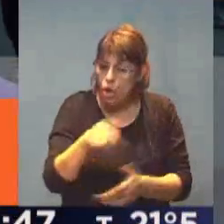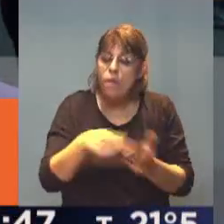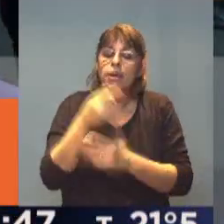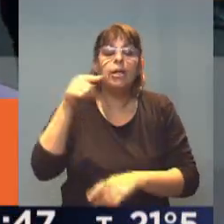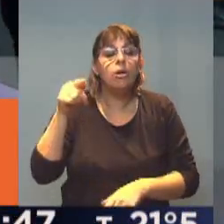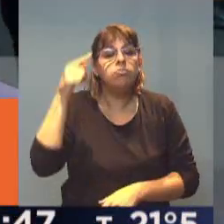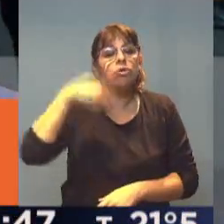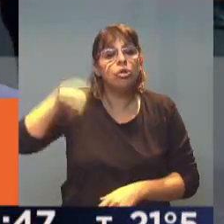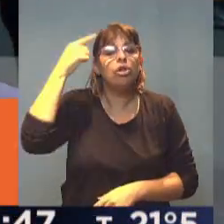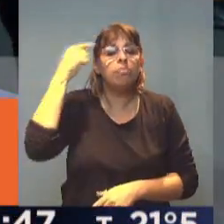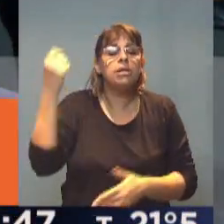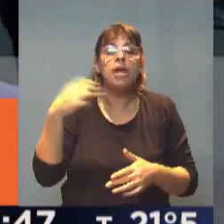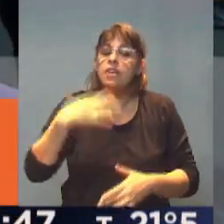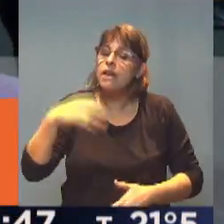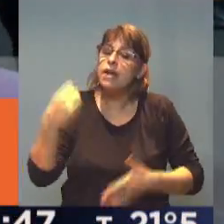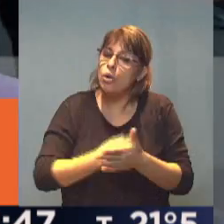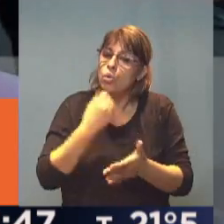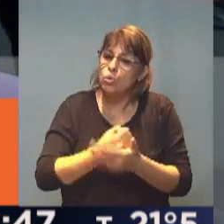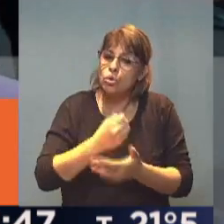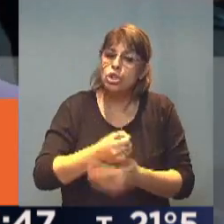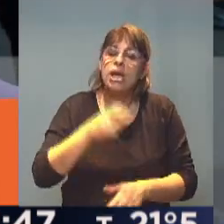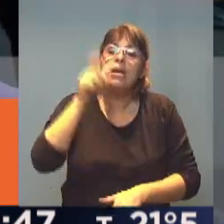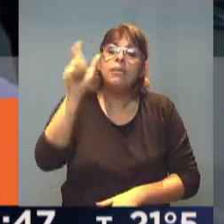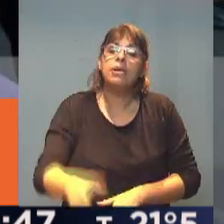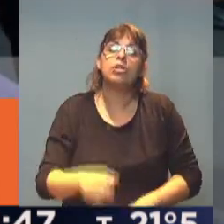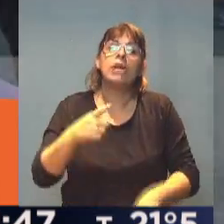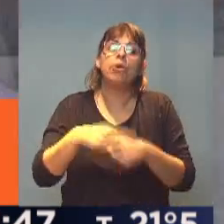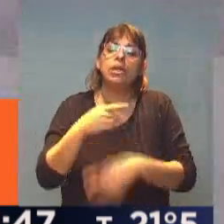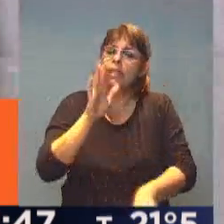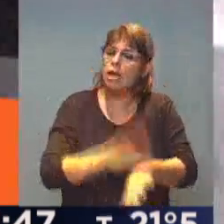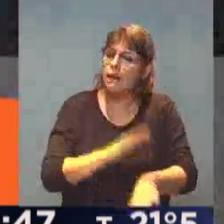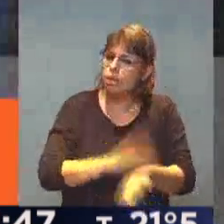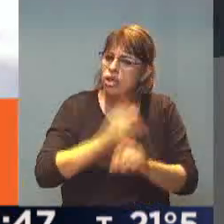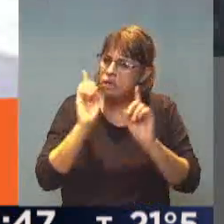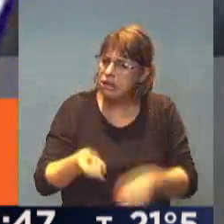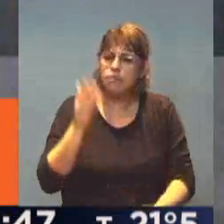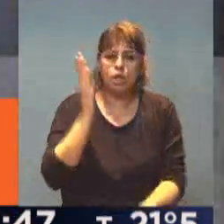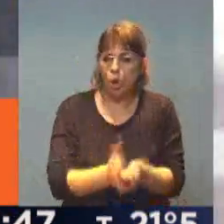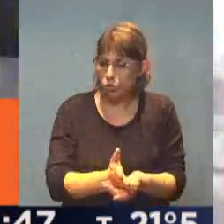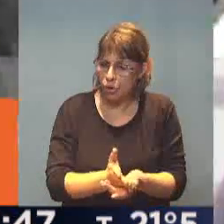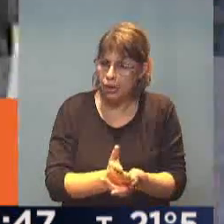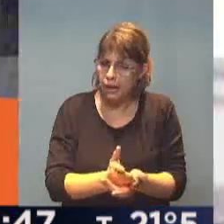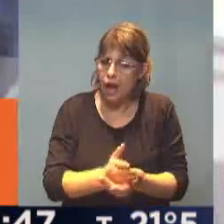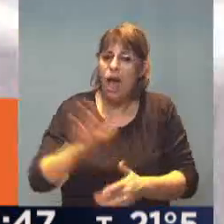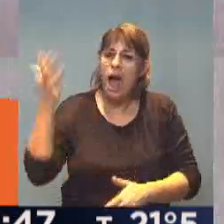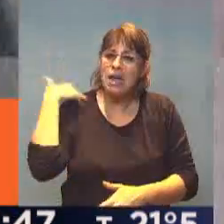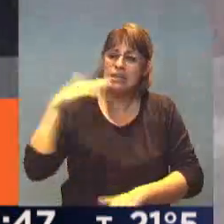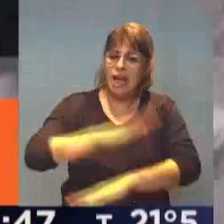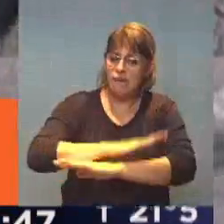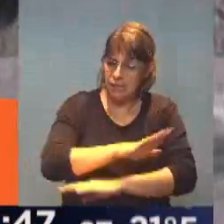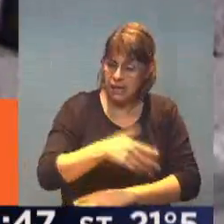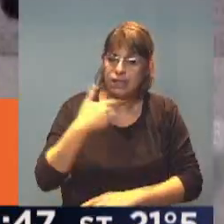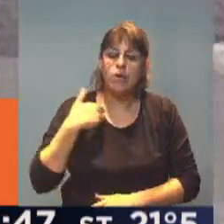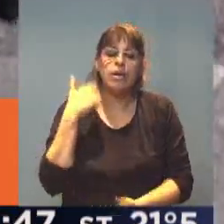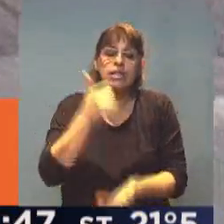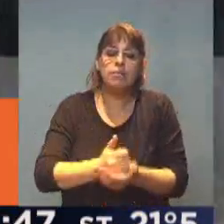que es imprescindible luchar por condenar a las responsabilidades políticas de la masacre de Avellaneda. Por eso durante esta semana nos presentamos en los tribunales